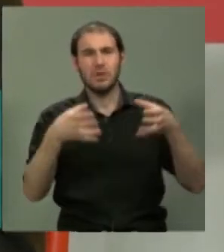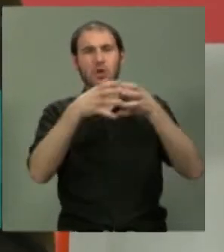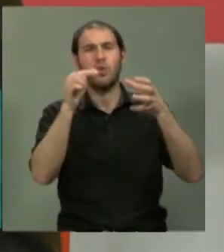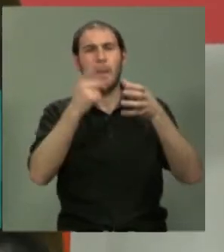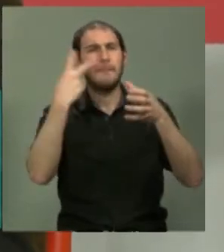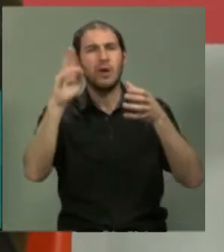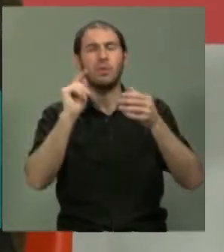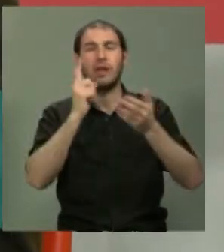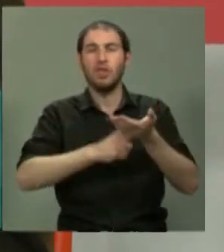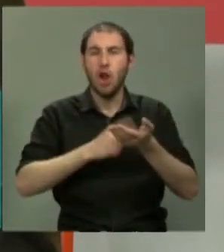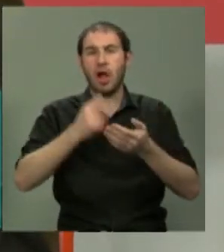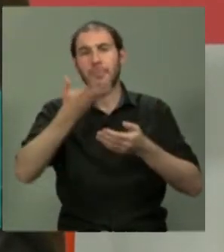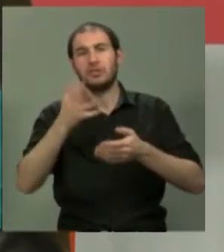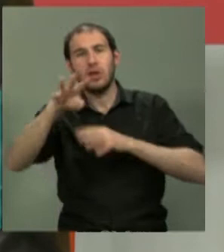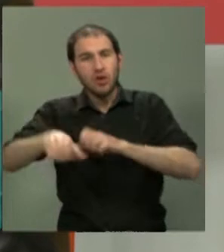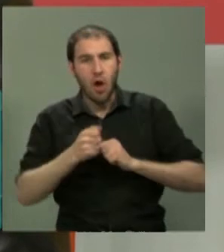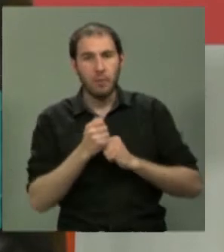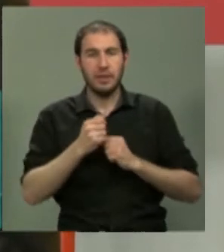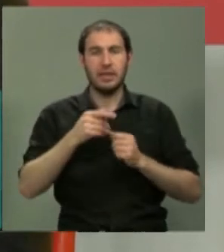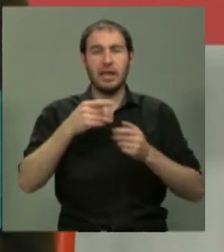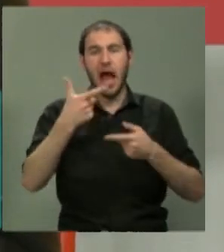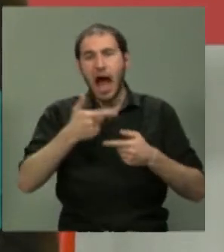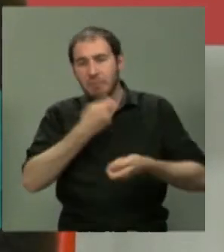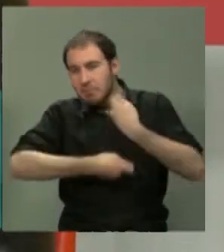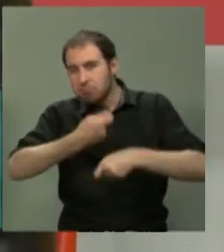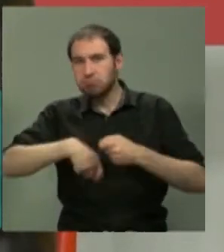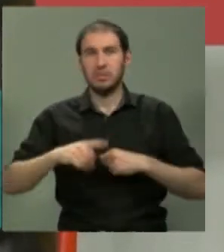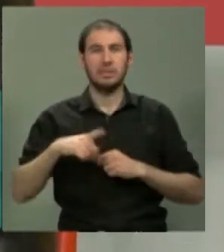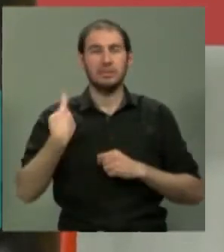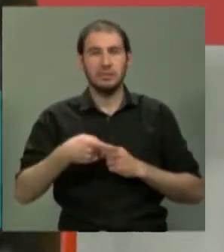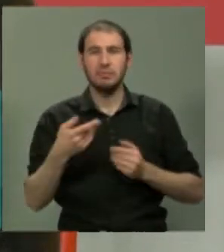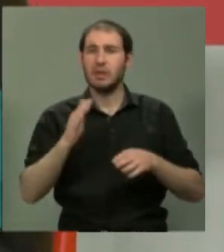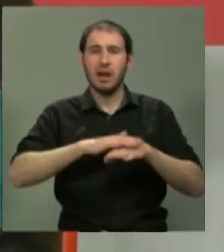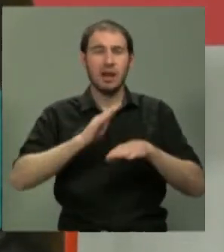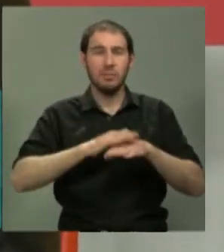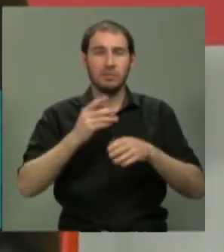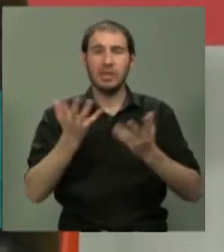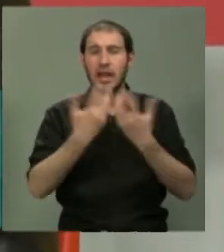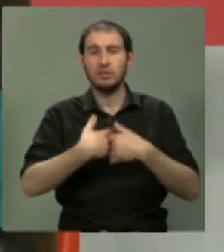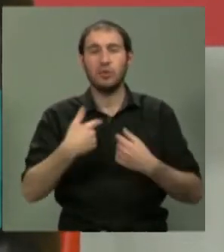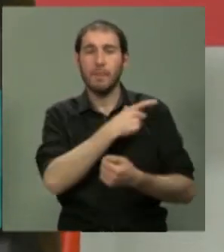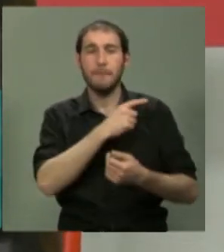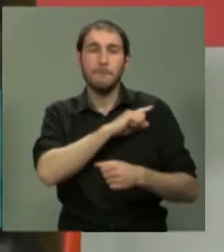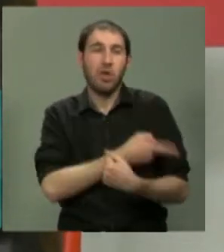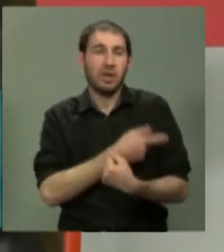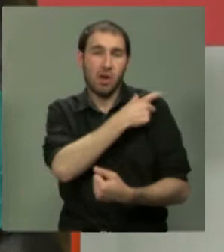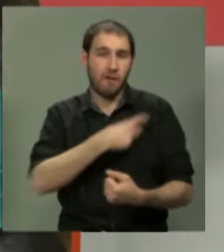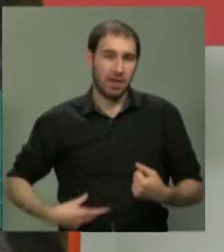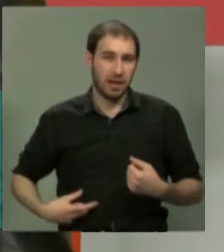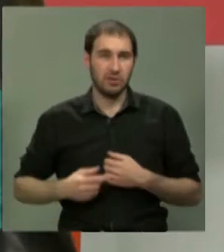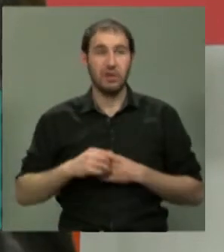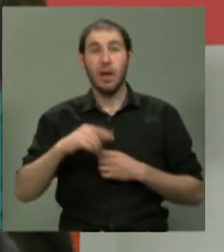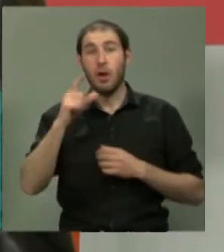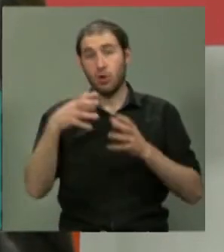el narcotráfico, la trata de personas, el tráfico de armas, siempre está implicado poderes del Estado. Entonces, los